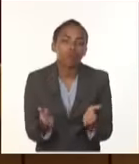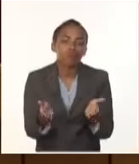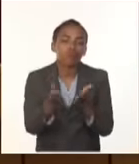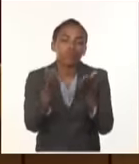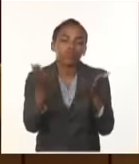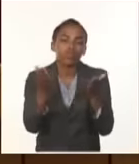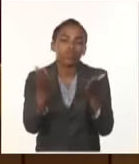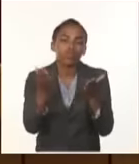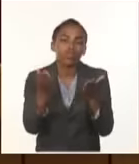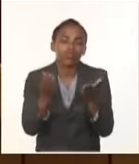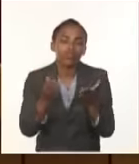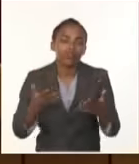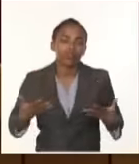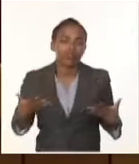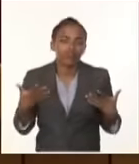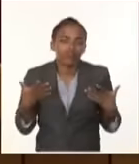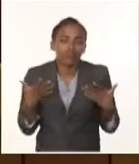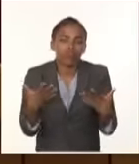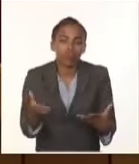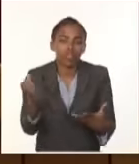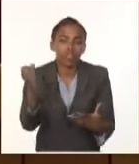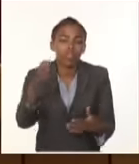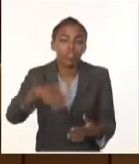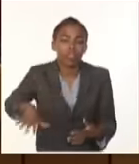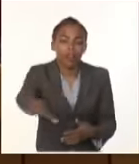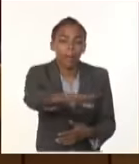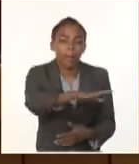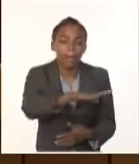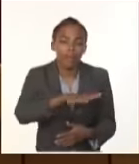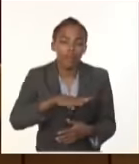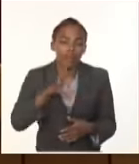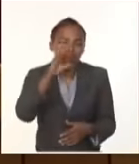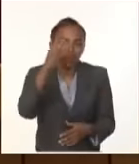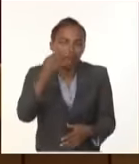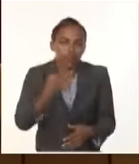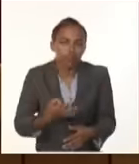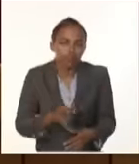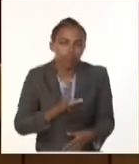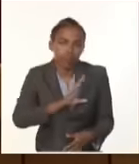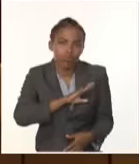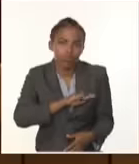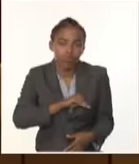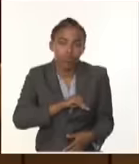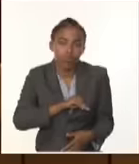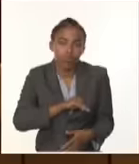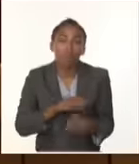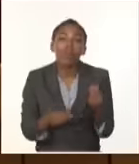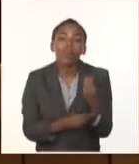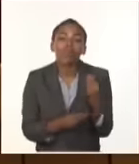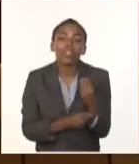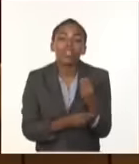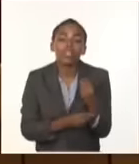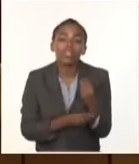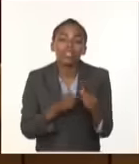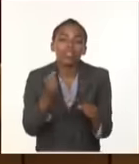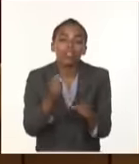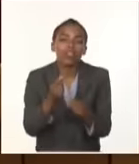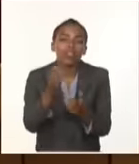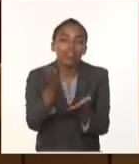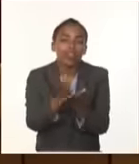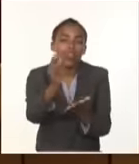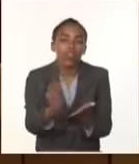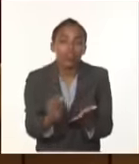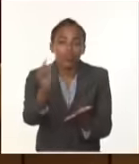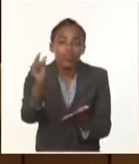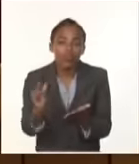ciudadanas, las más honestas y las más dignas. Hay que fortalecer el trabajo educativo desde la familia, la escuela,